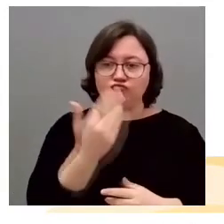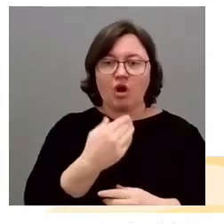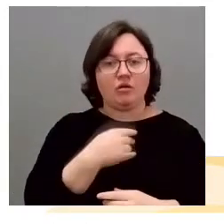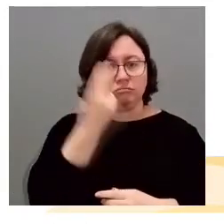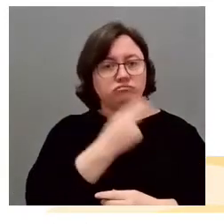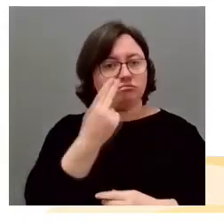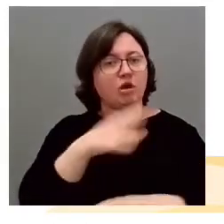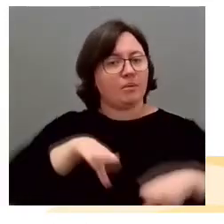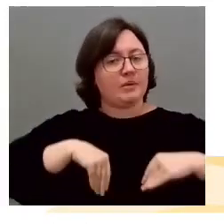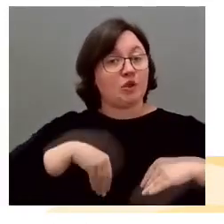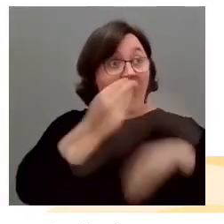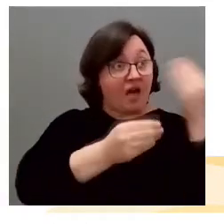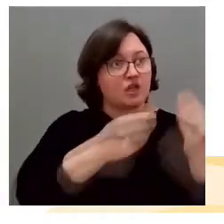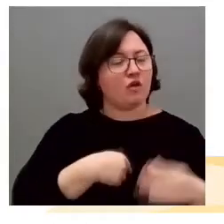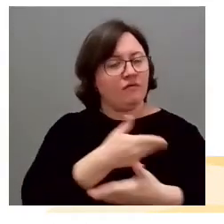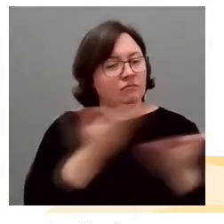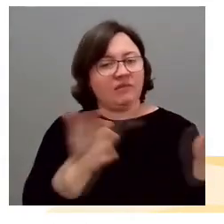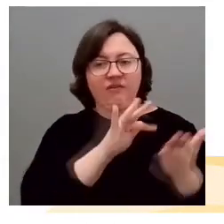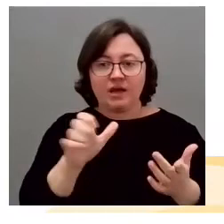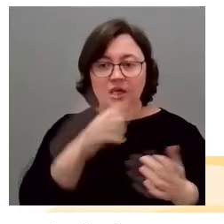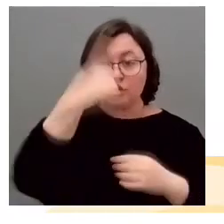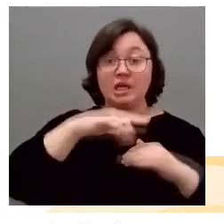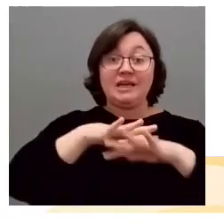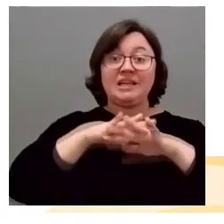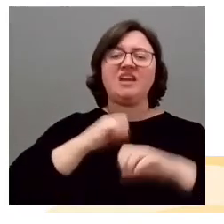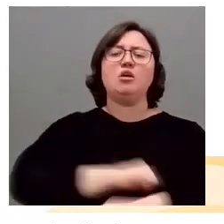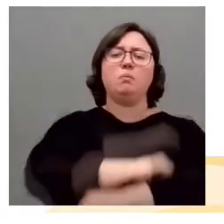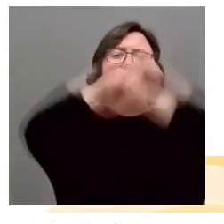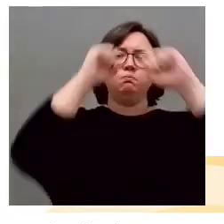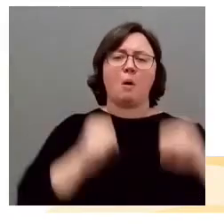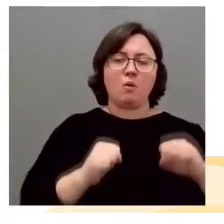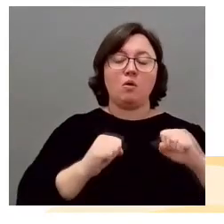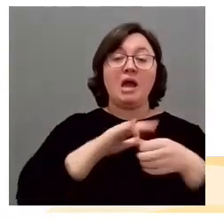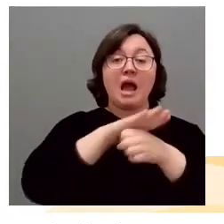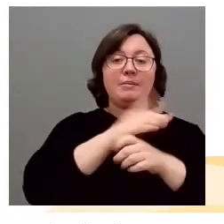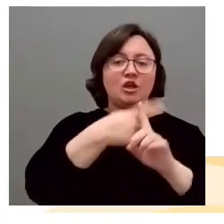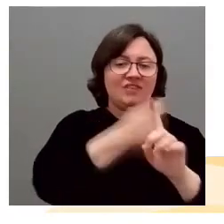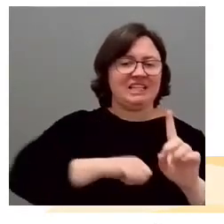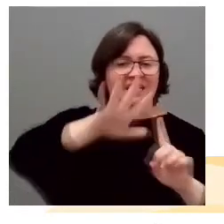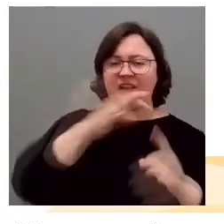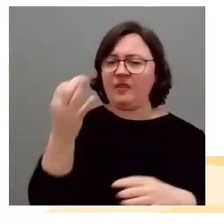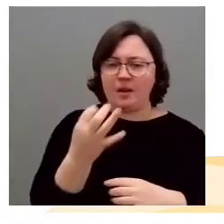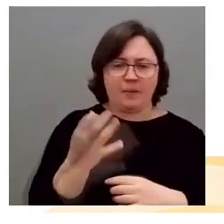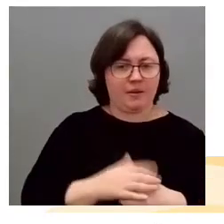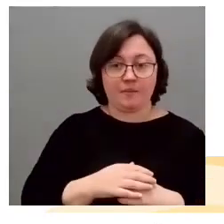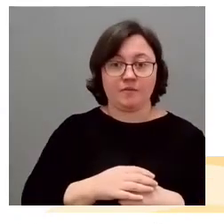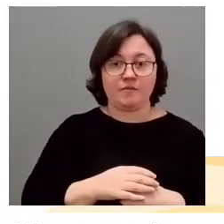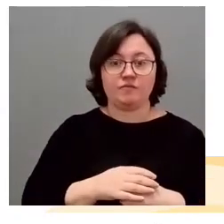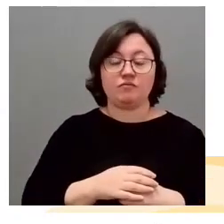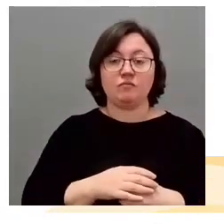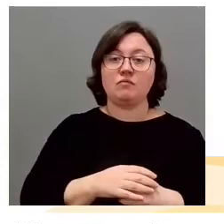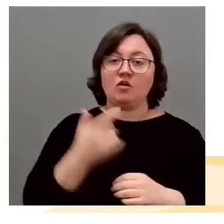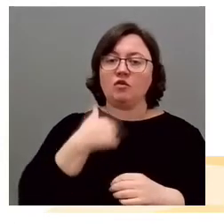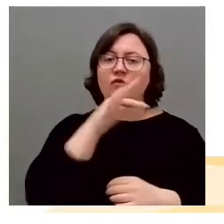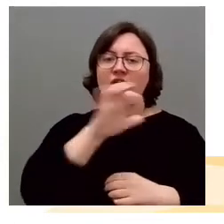me creo que tiene que existir un tejido potente de las entidades en el ámbito estatal. Me creo que tenéis